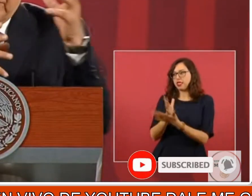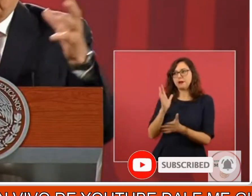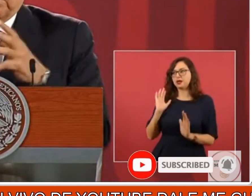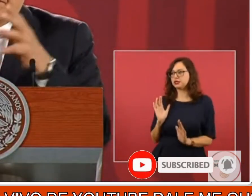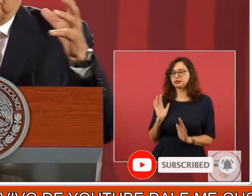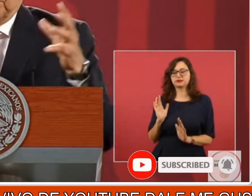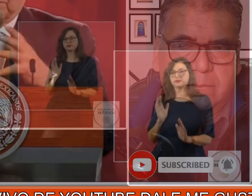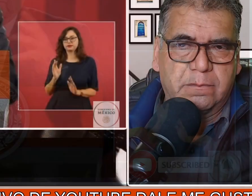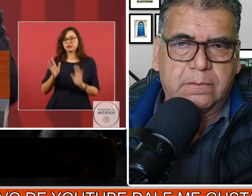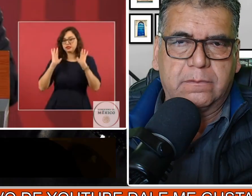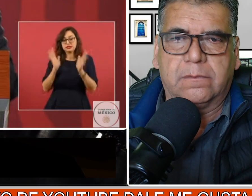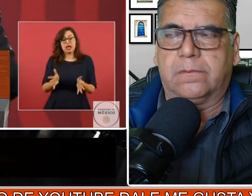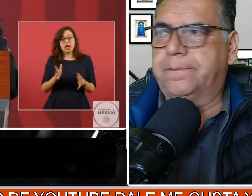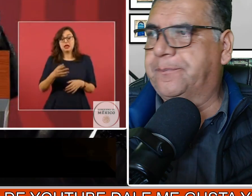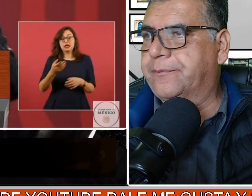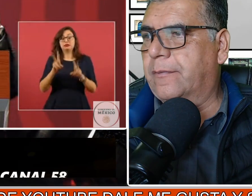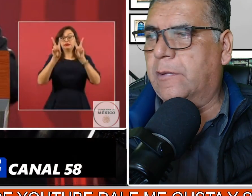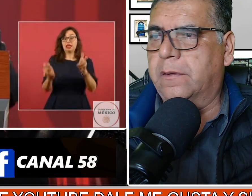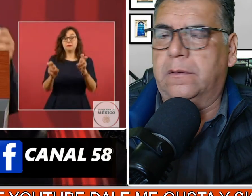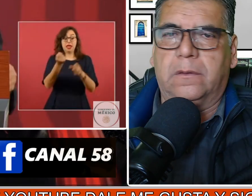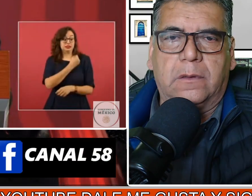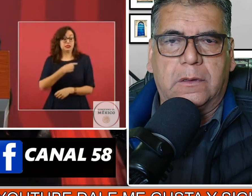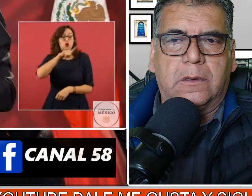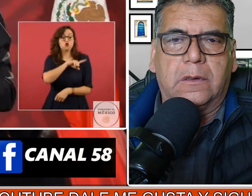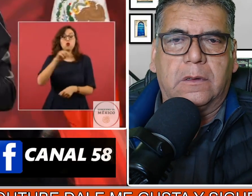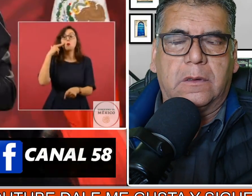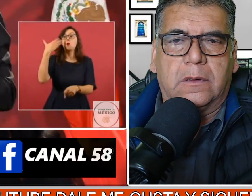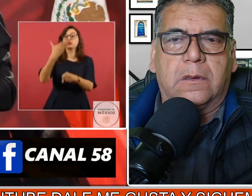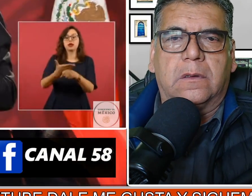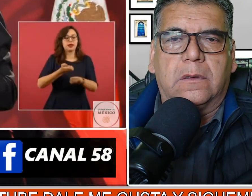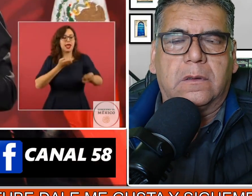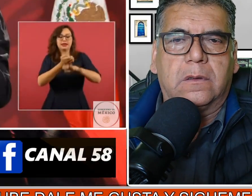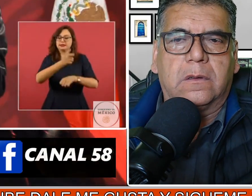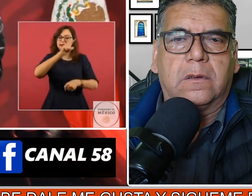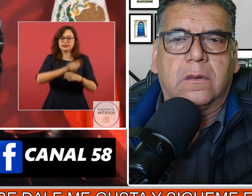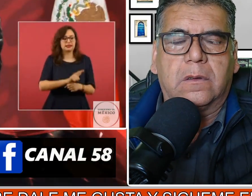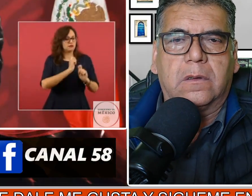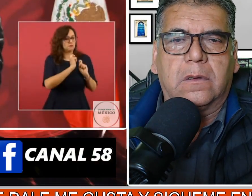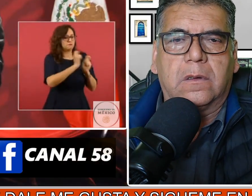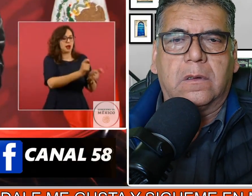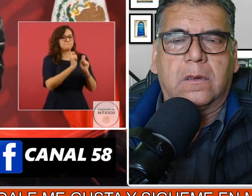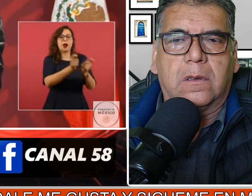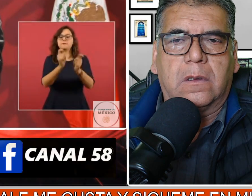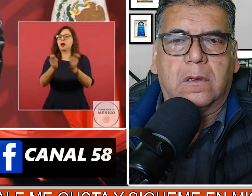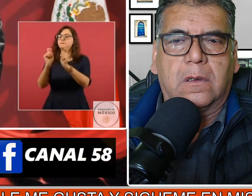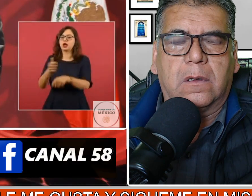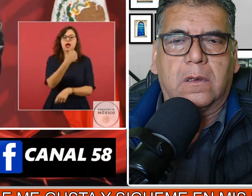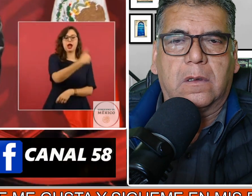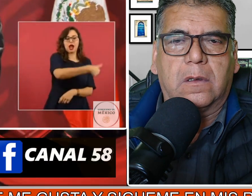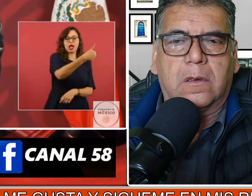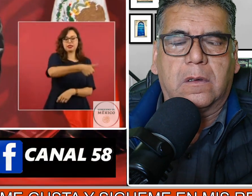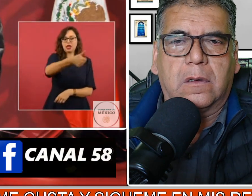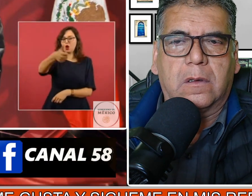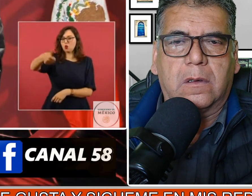aún incompleto, porque algunas unidades médicas y algunos hospitales del IMSS Bienestar, que se llamaban en